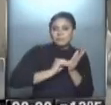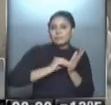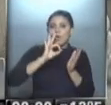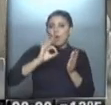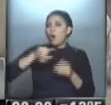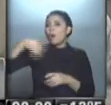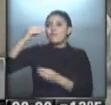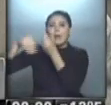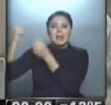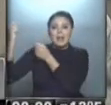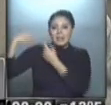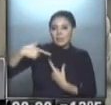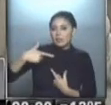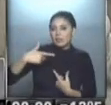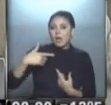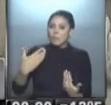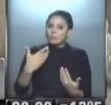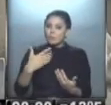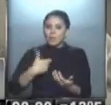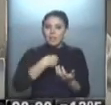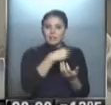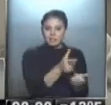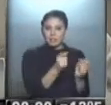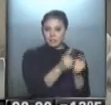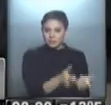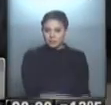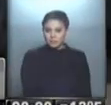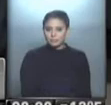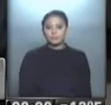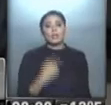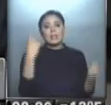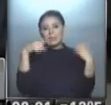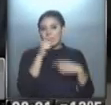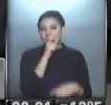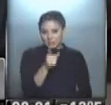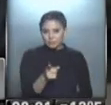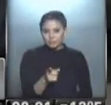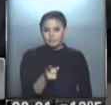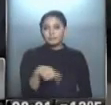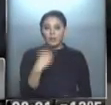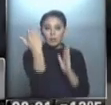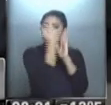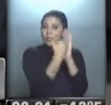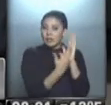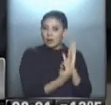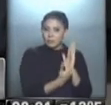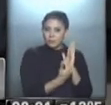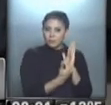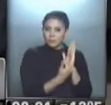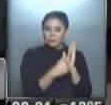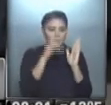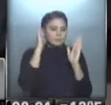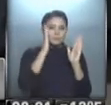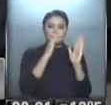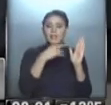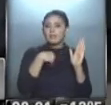tenía de un pariente poder desarmar no se bueno el trámite muy sencillo como el programa lo que lo que prima